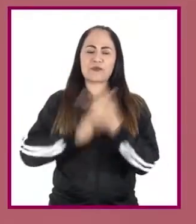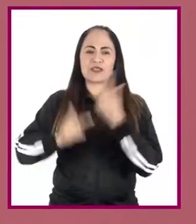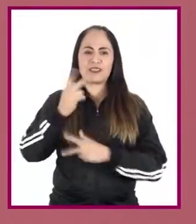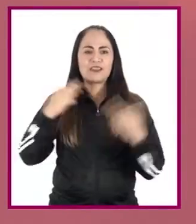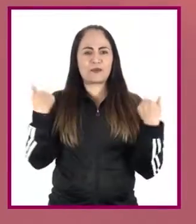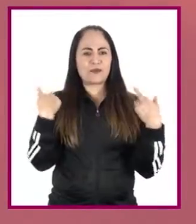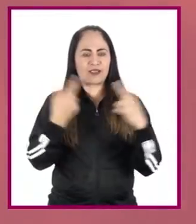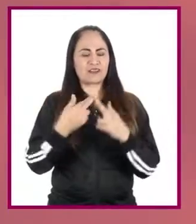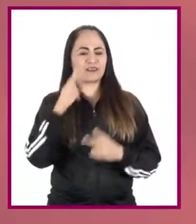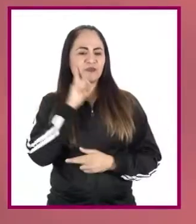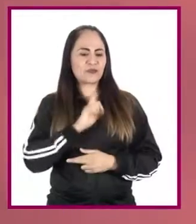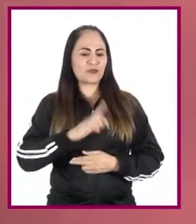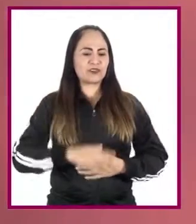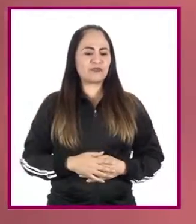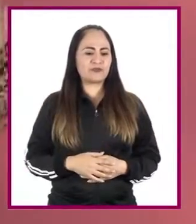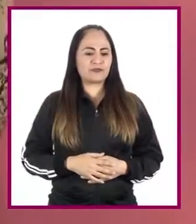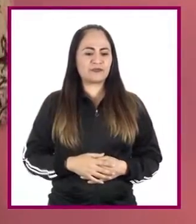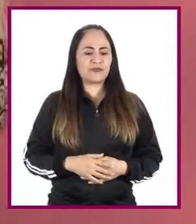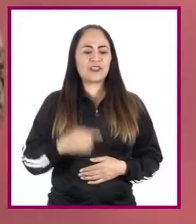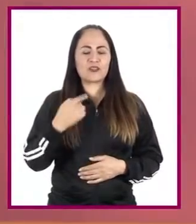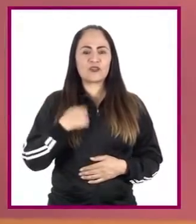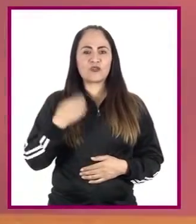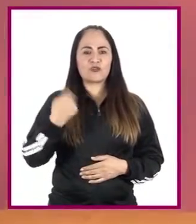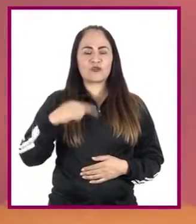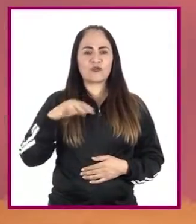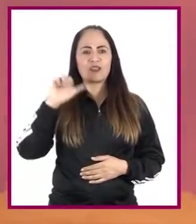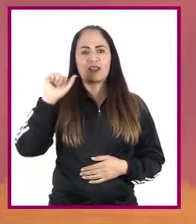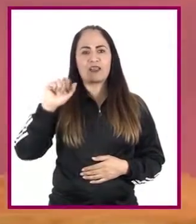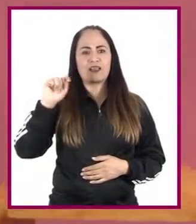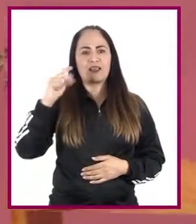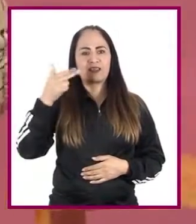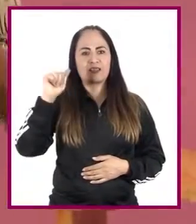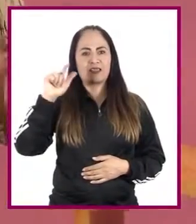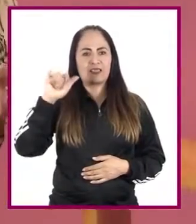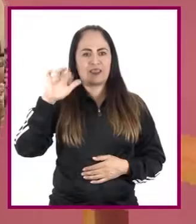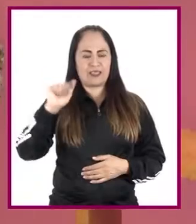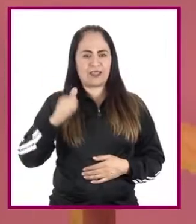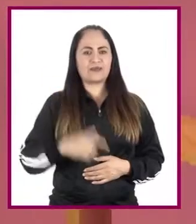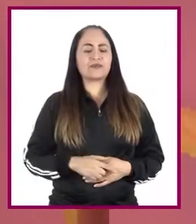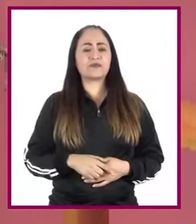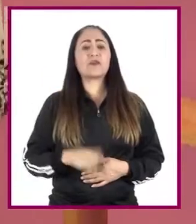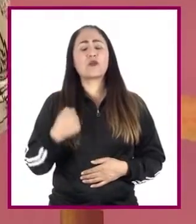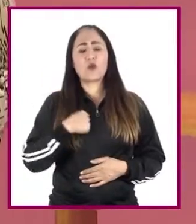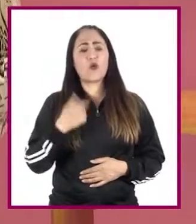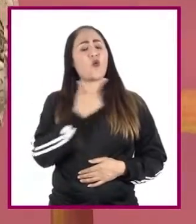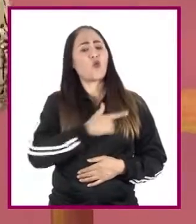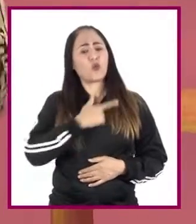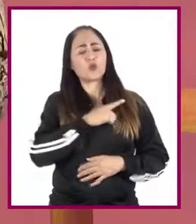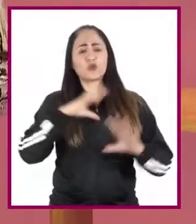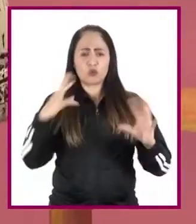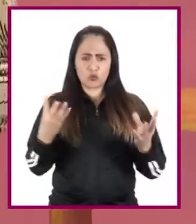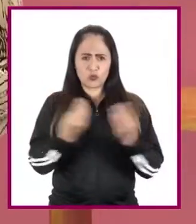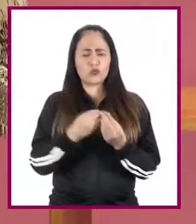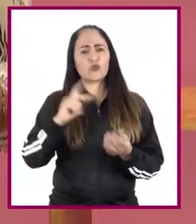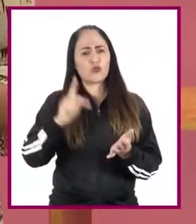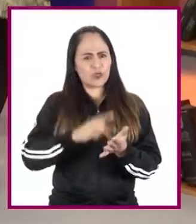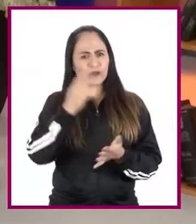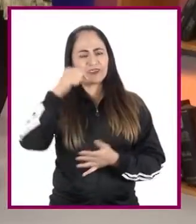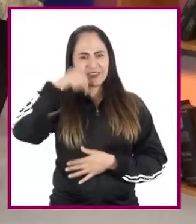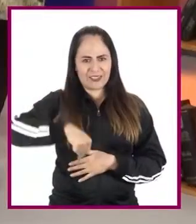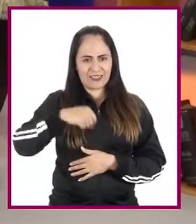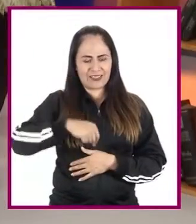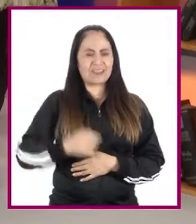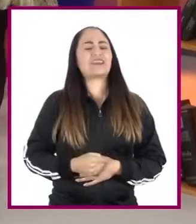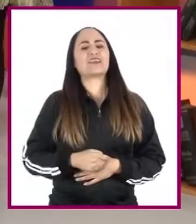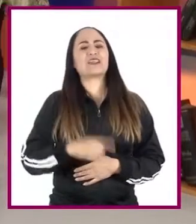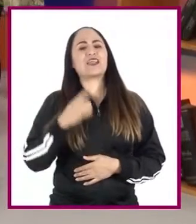profesora. Soy la profesora Atalia Vega y efectivamente es un gusto encontrarnos por aquí en una sesión más de Lengua Materna